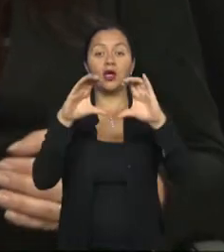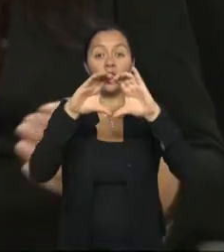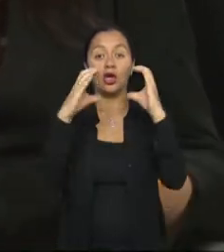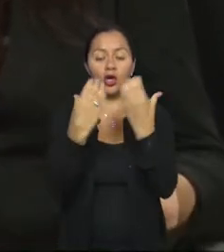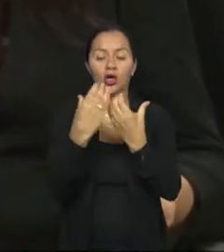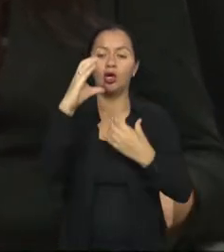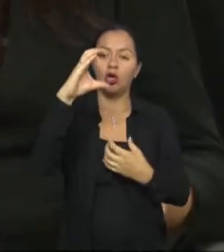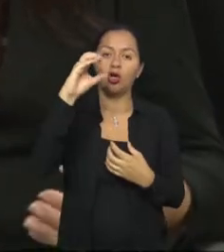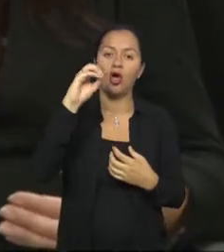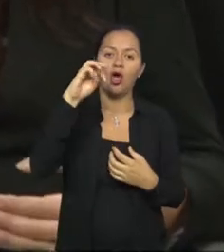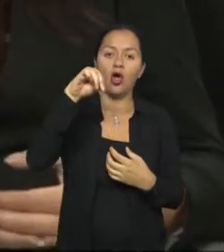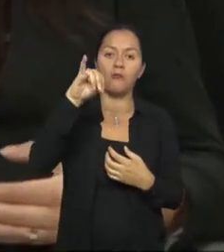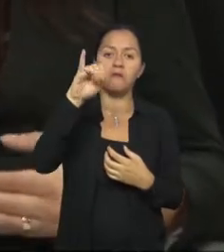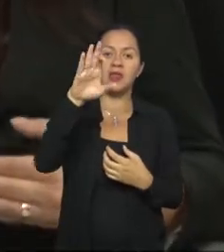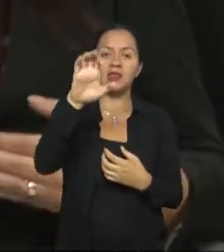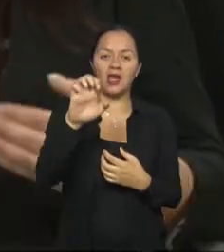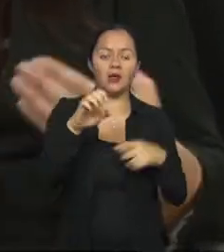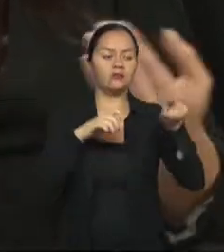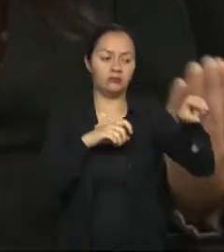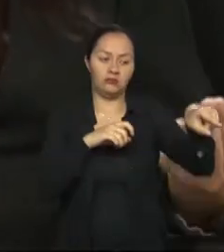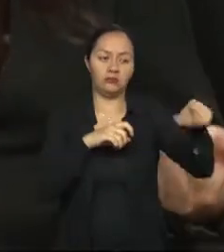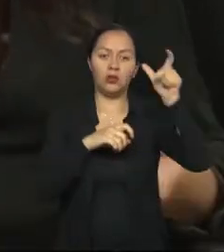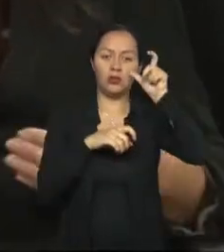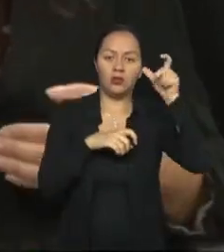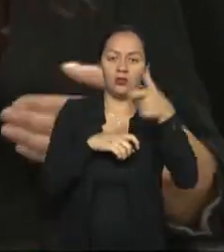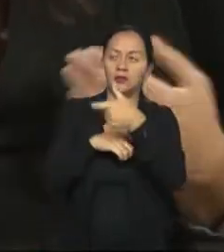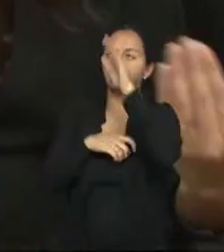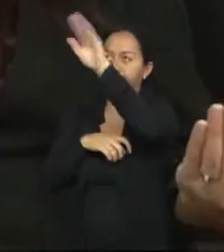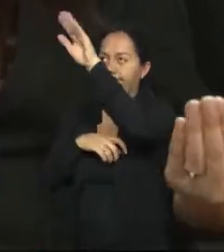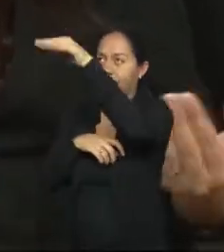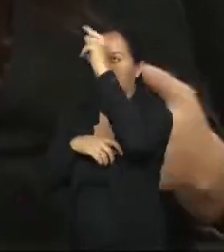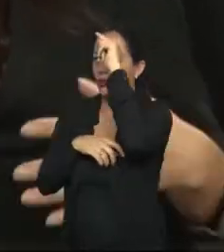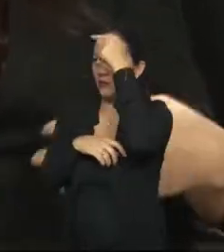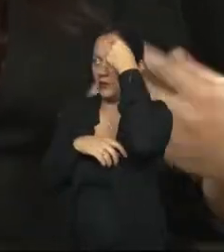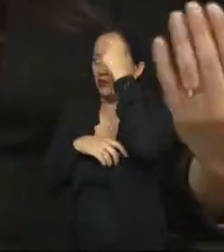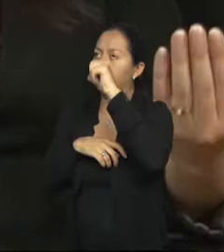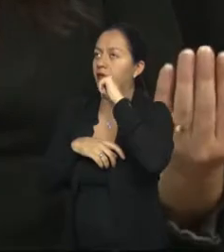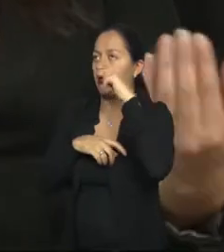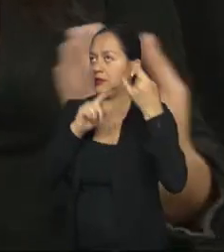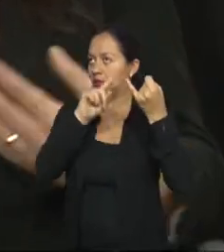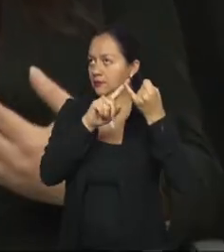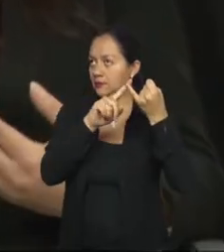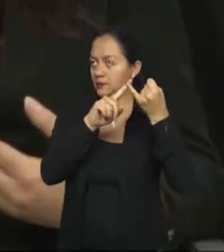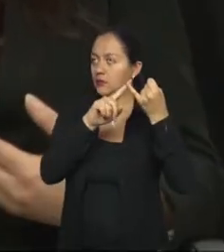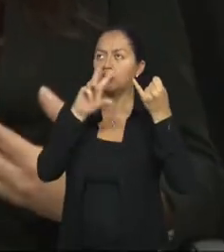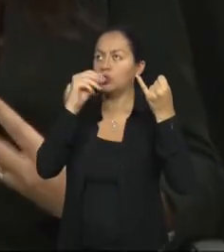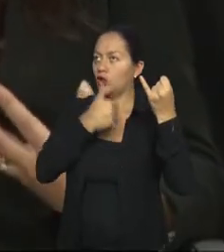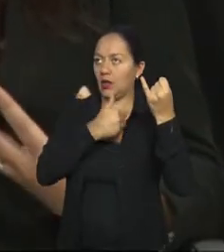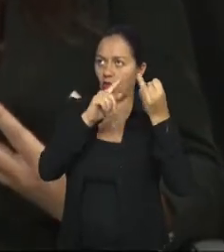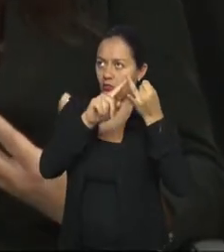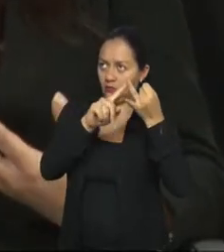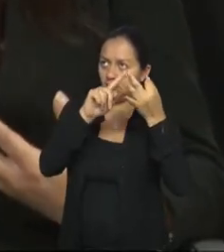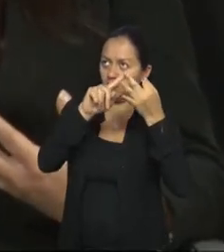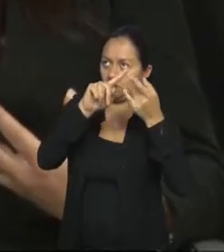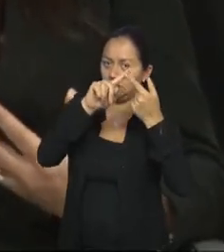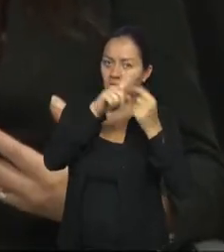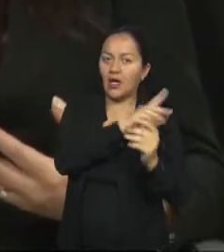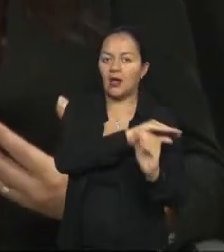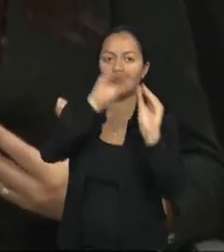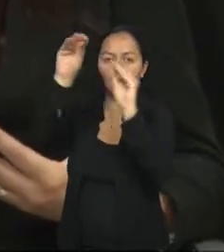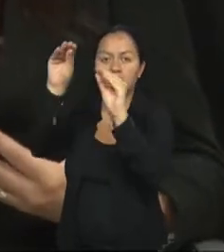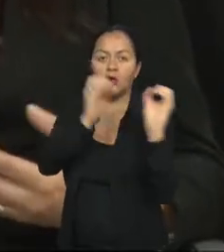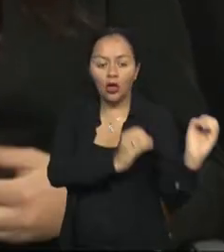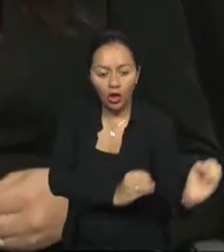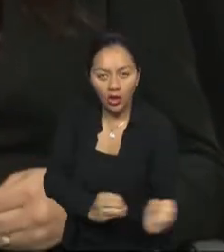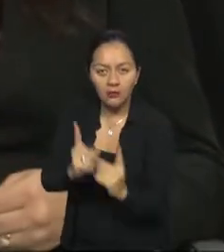qué son los servicios que falta, dónde falta, a quién le falta y hacen un trabajo organizado a